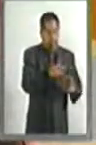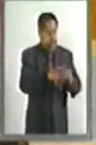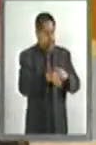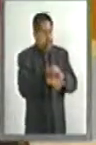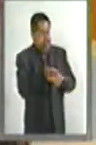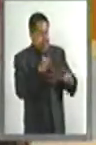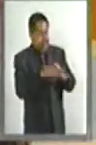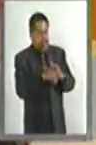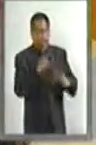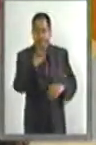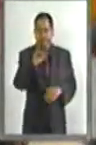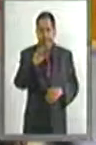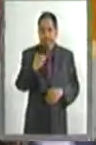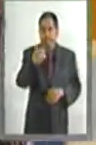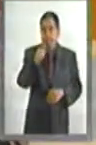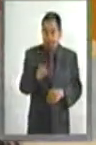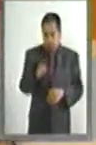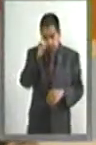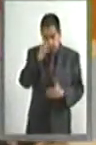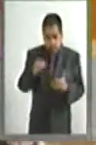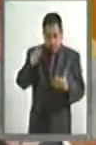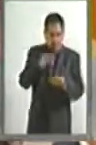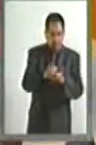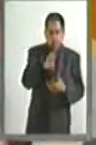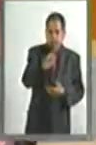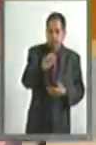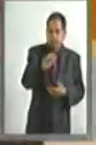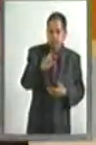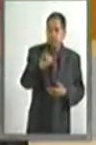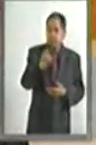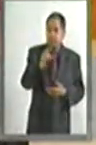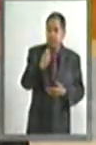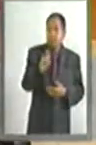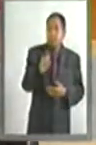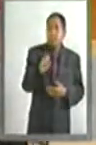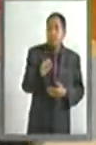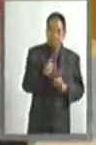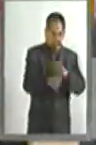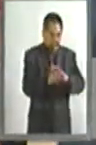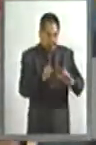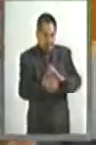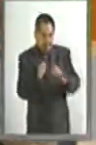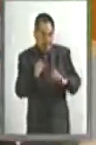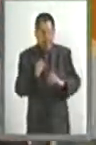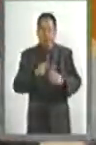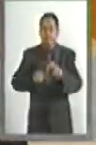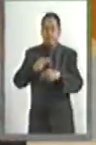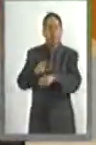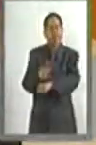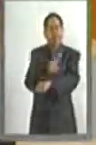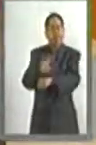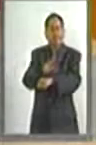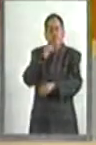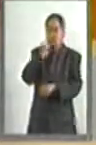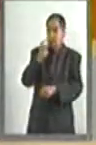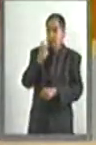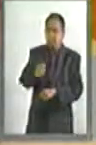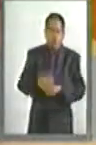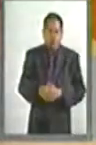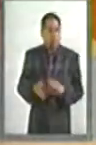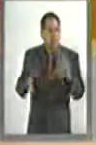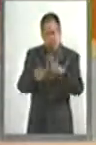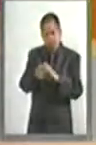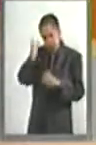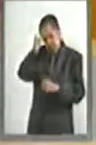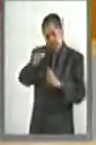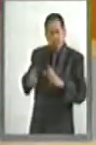del biogás y la instalación de biodigestores en cumplimiento de los objetivos trazados por el Acuerdo de